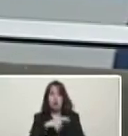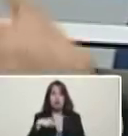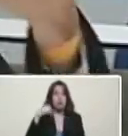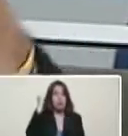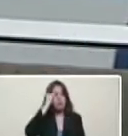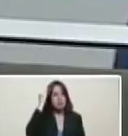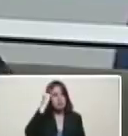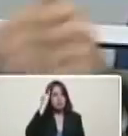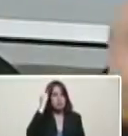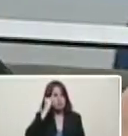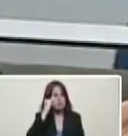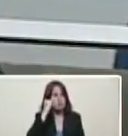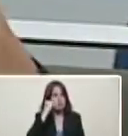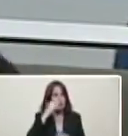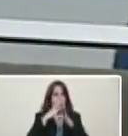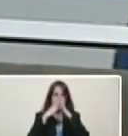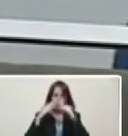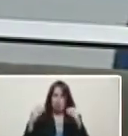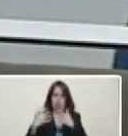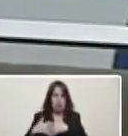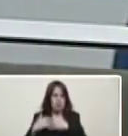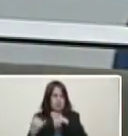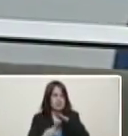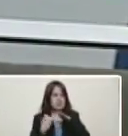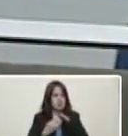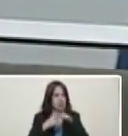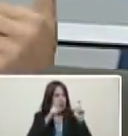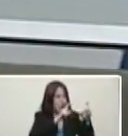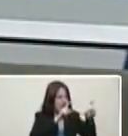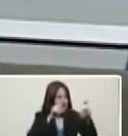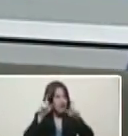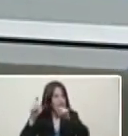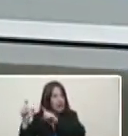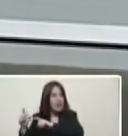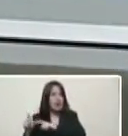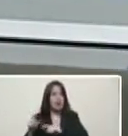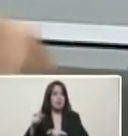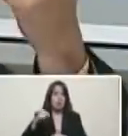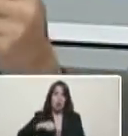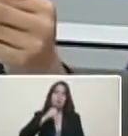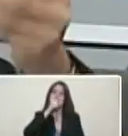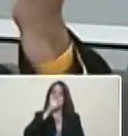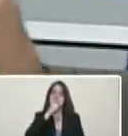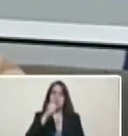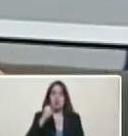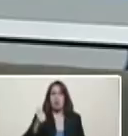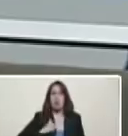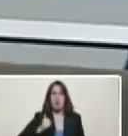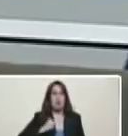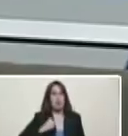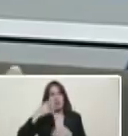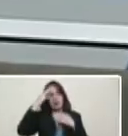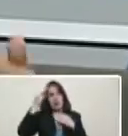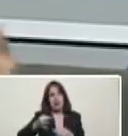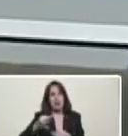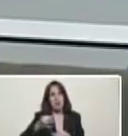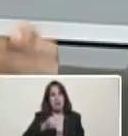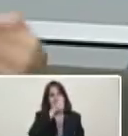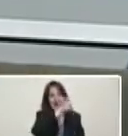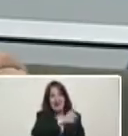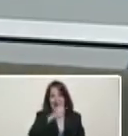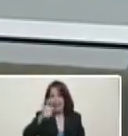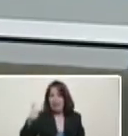solo CENDIT, es CNTI, es CENDITEL, es Industria Canaima. Hoy me tocó el micrófono a mí, pero créame, presidente, tiene